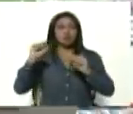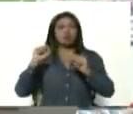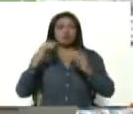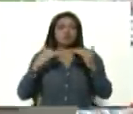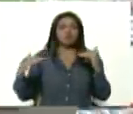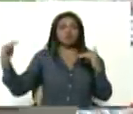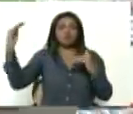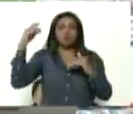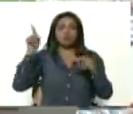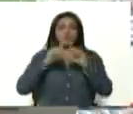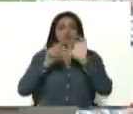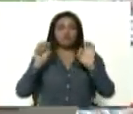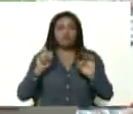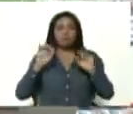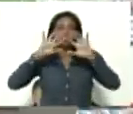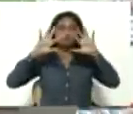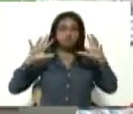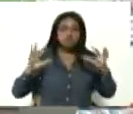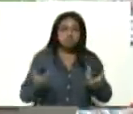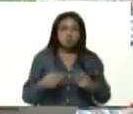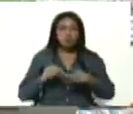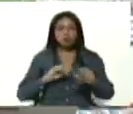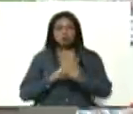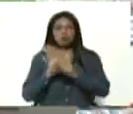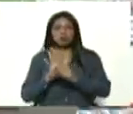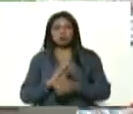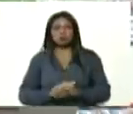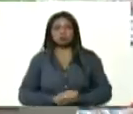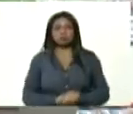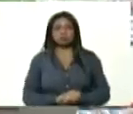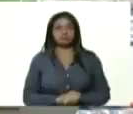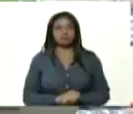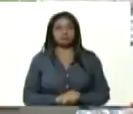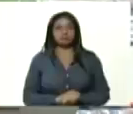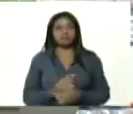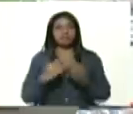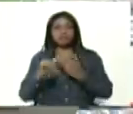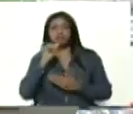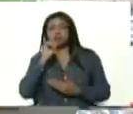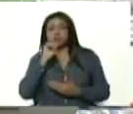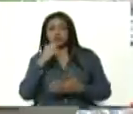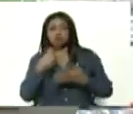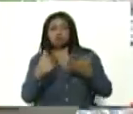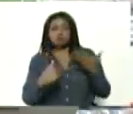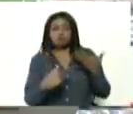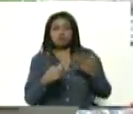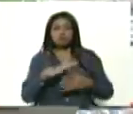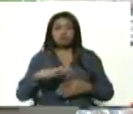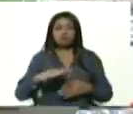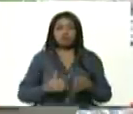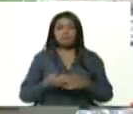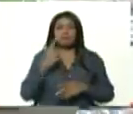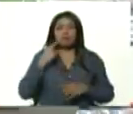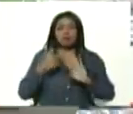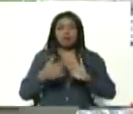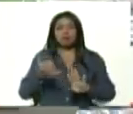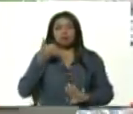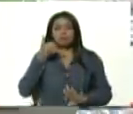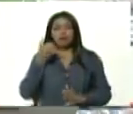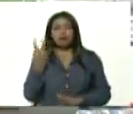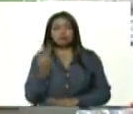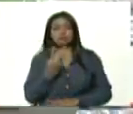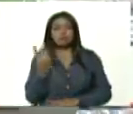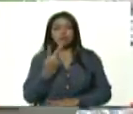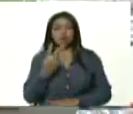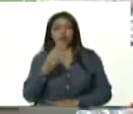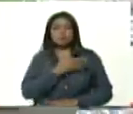superación de esta pandemia del COVID-19. Bueno, son informaciones donde además en la llamada de los dos